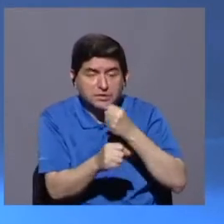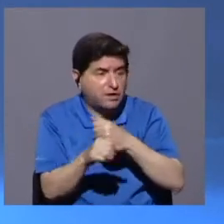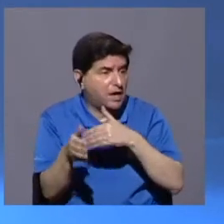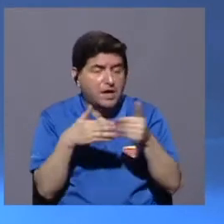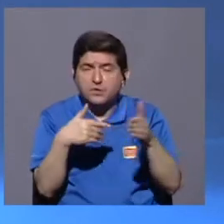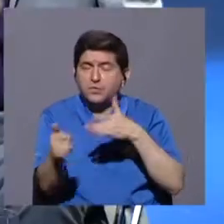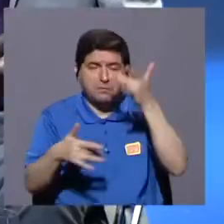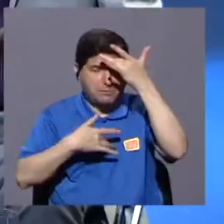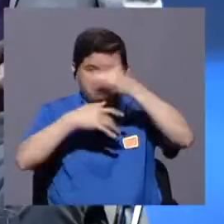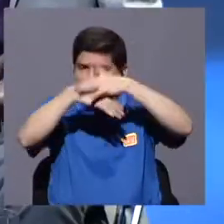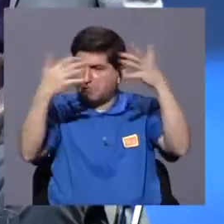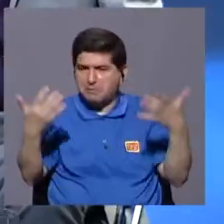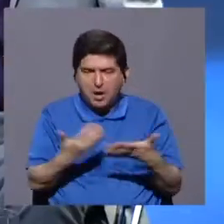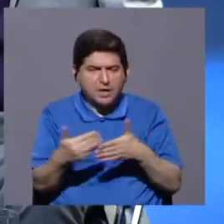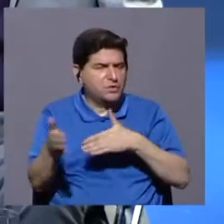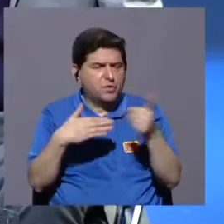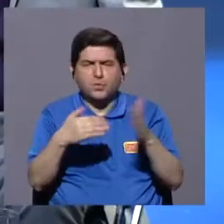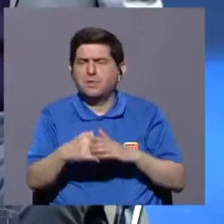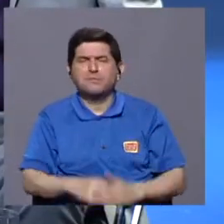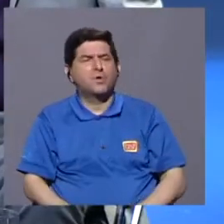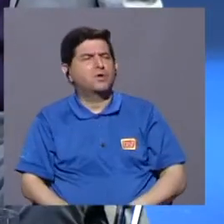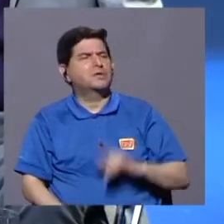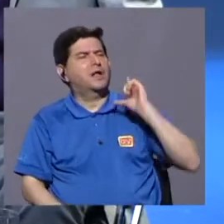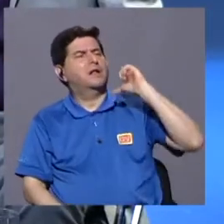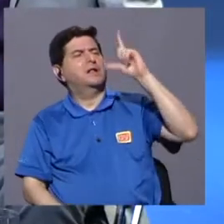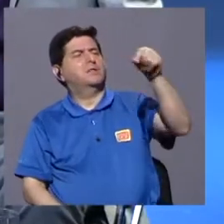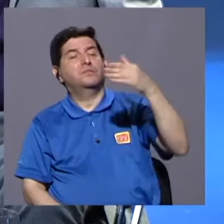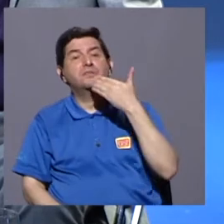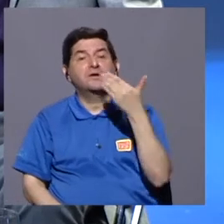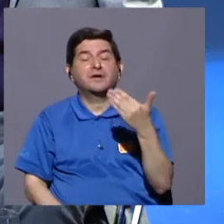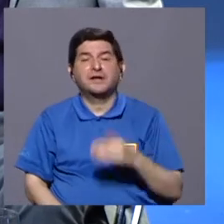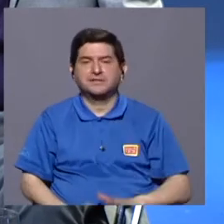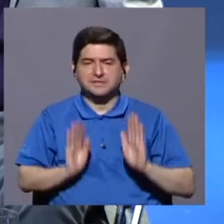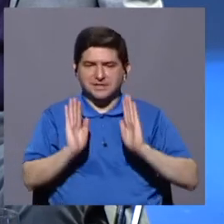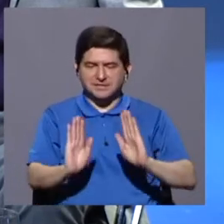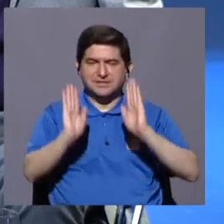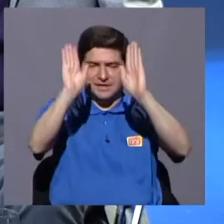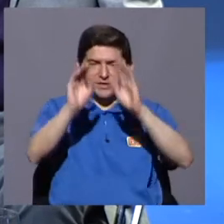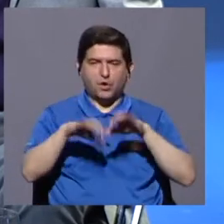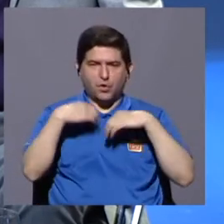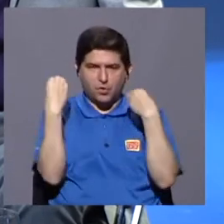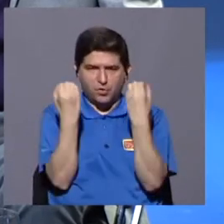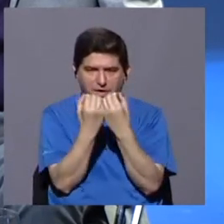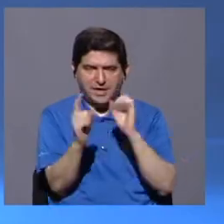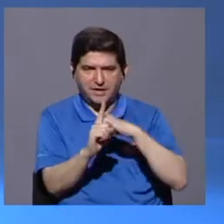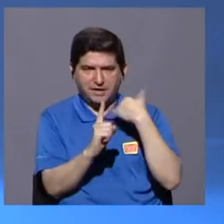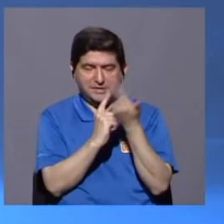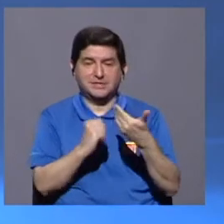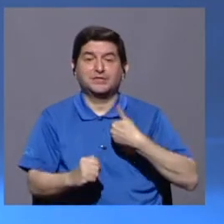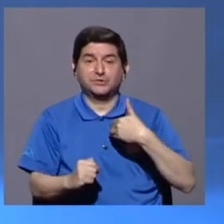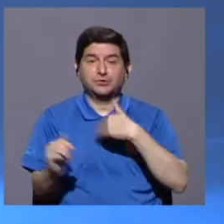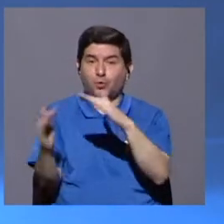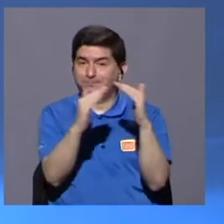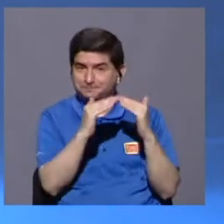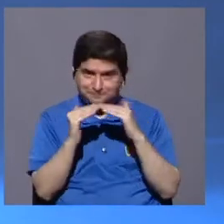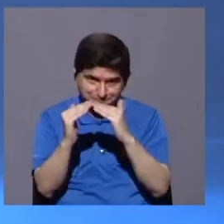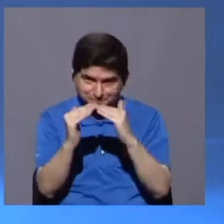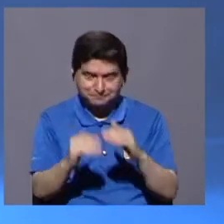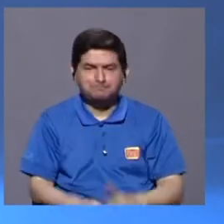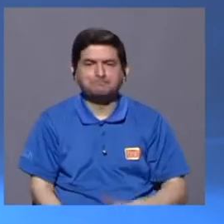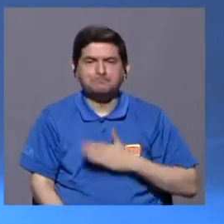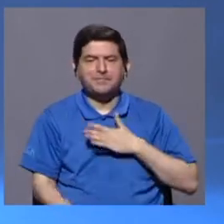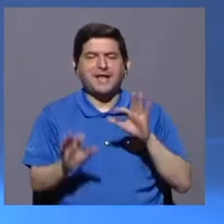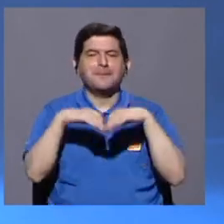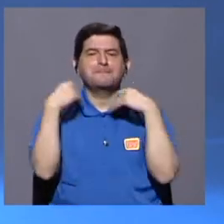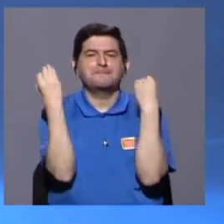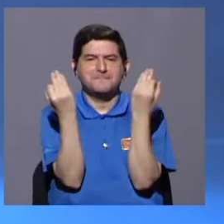la pandemia, a pesar de las distancias, gracias a esa gran organización social que tiene la comunidad. Y mi